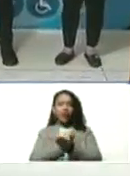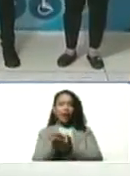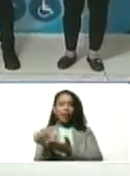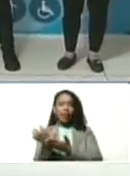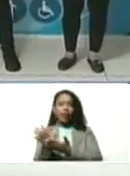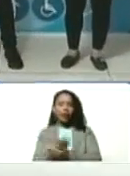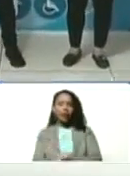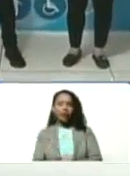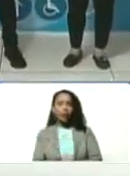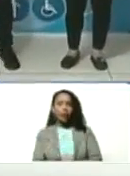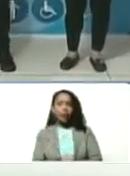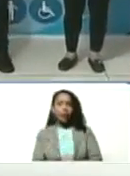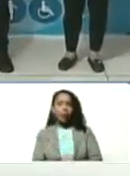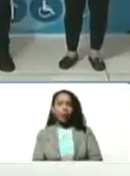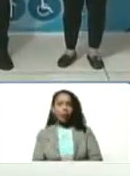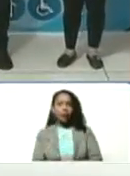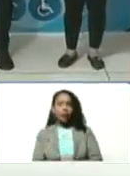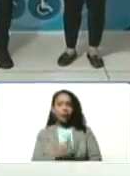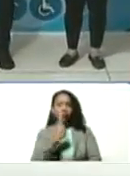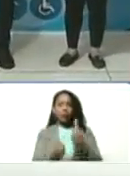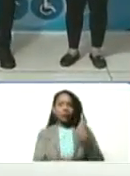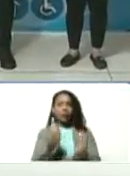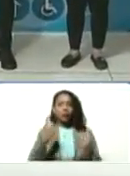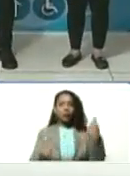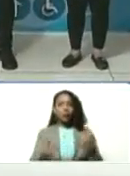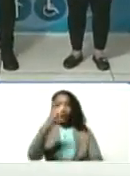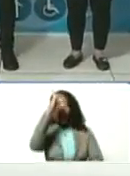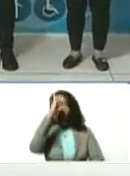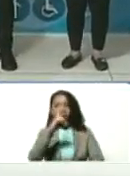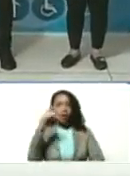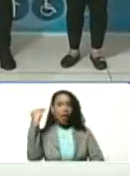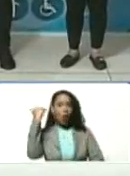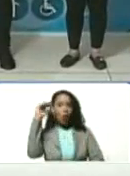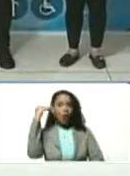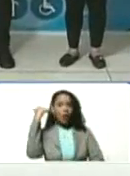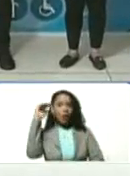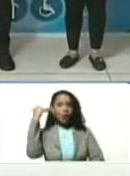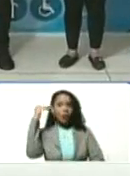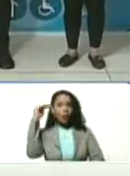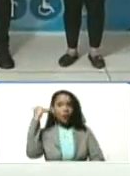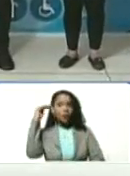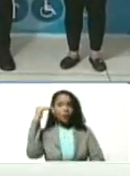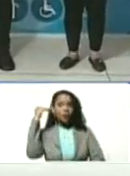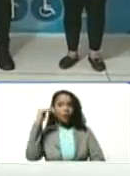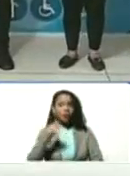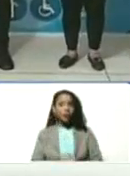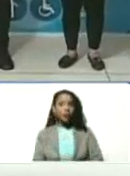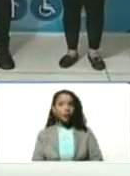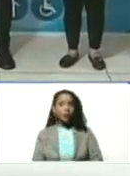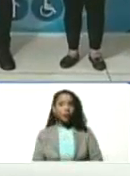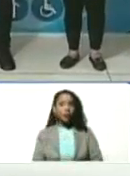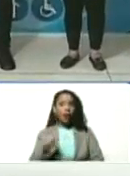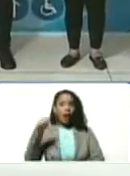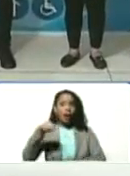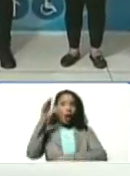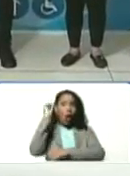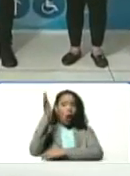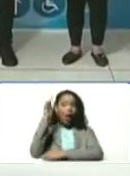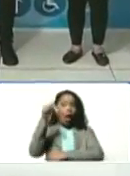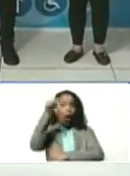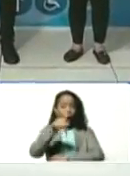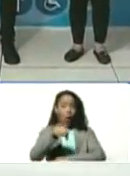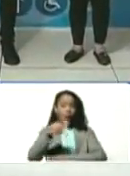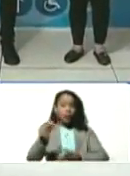gratuitos a pacientes con discapacidad auditiva. Con esta jornada, hoy se